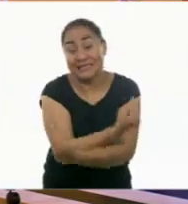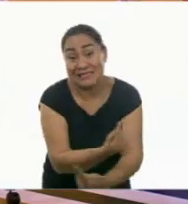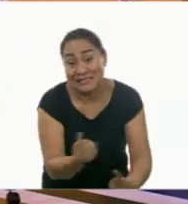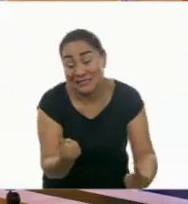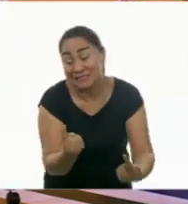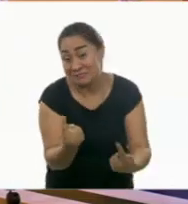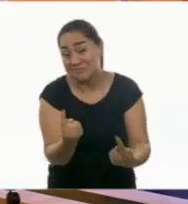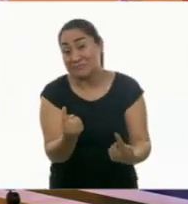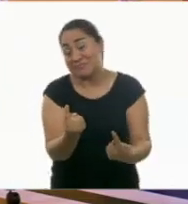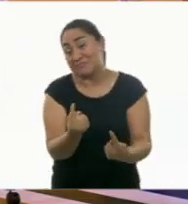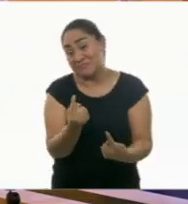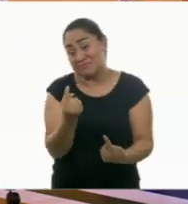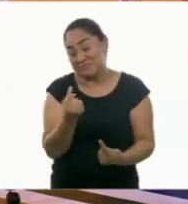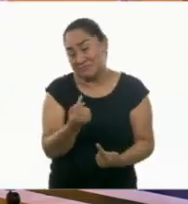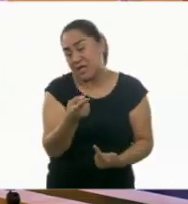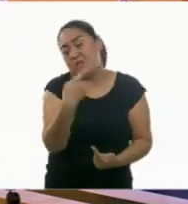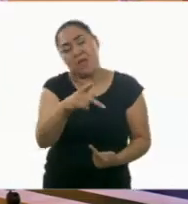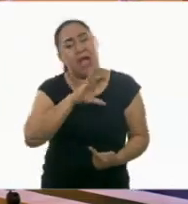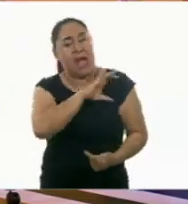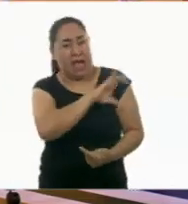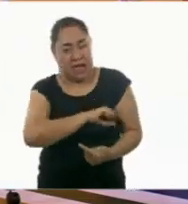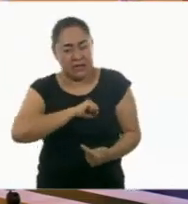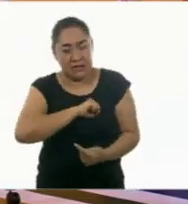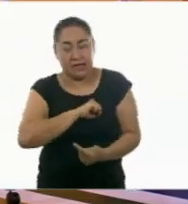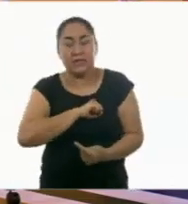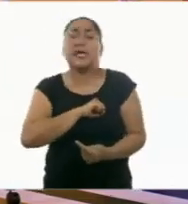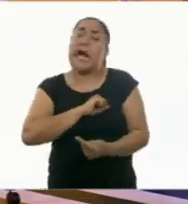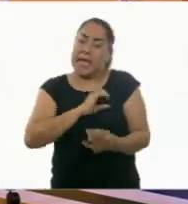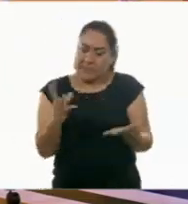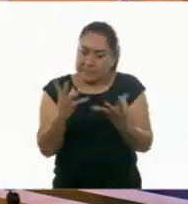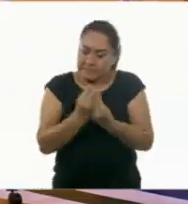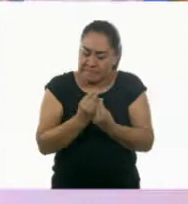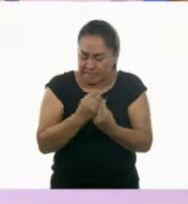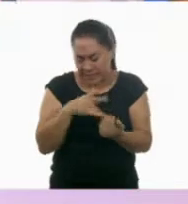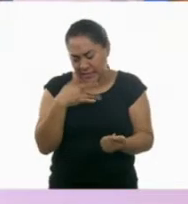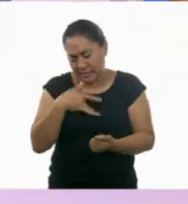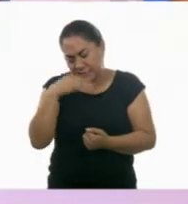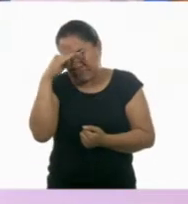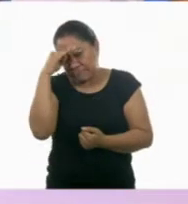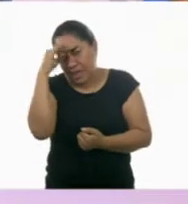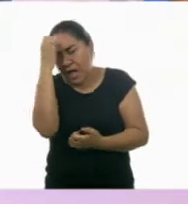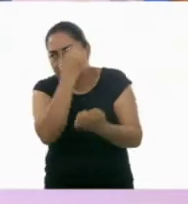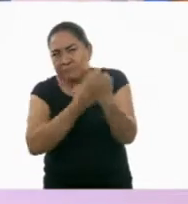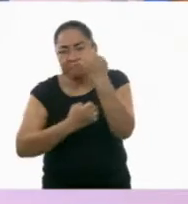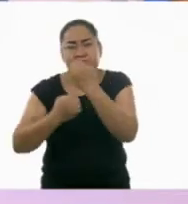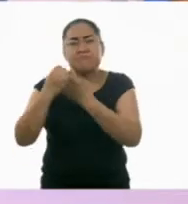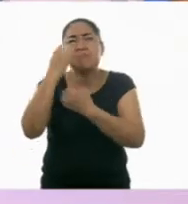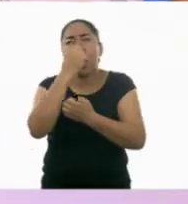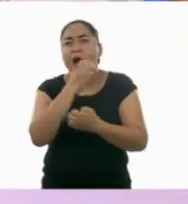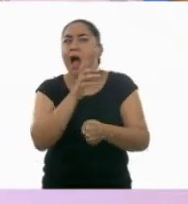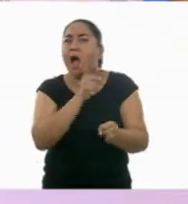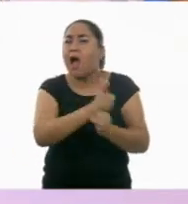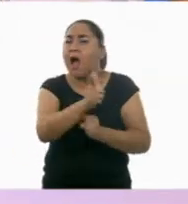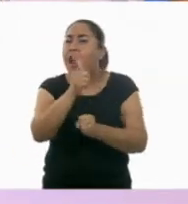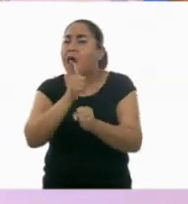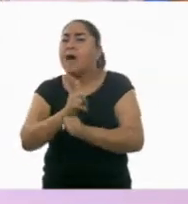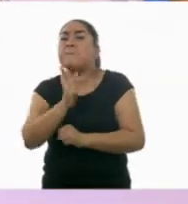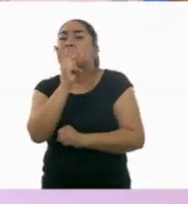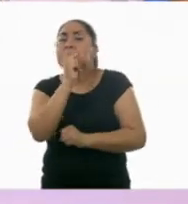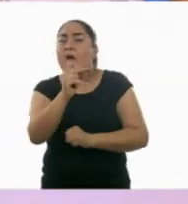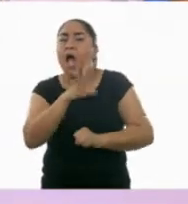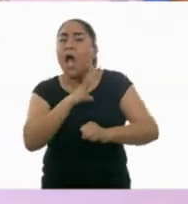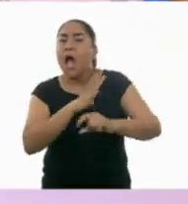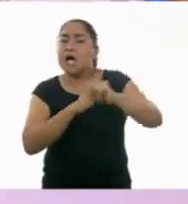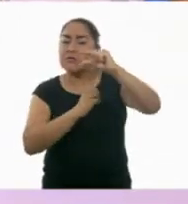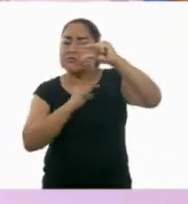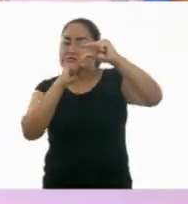de su preferencia, por supuesto, y que juntos la analicen, como lo hicimos aquí, para ver cuáles palabras riman,